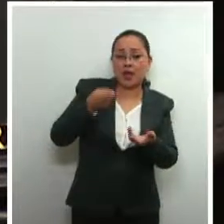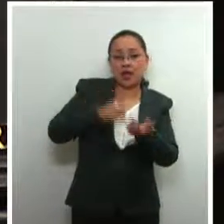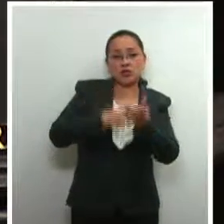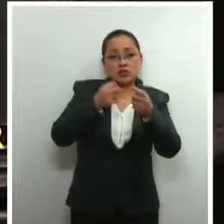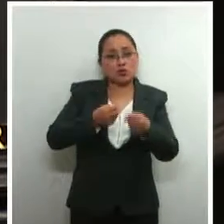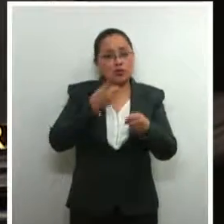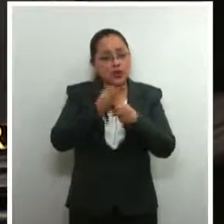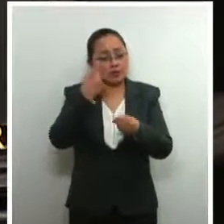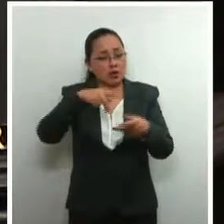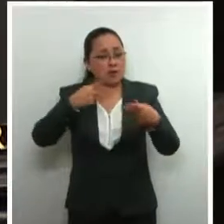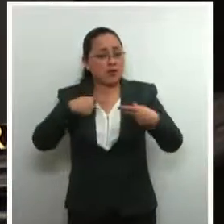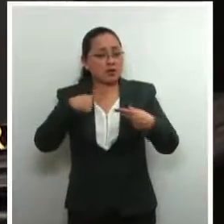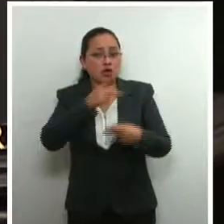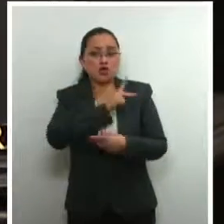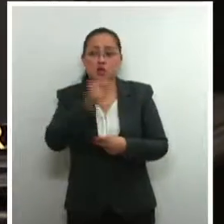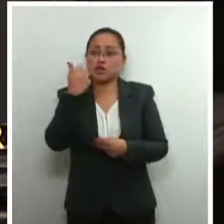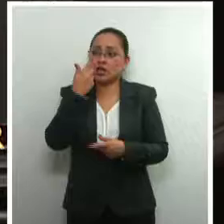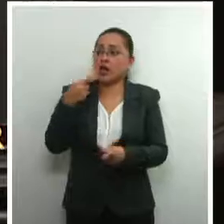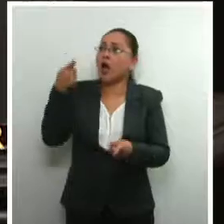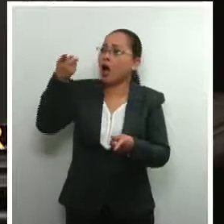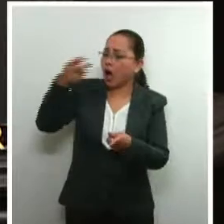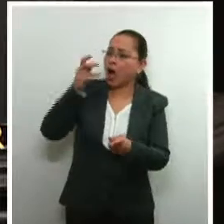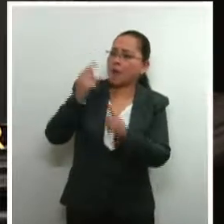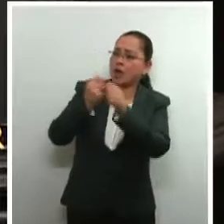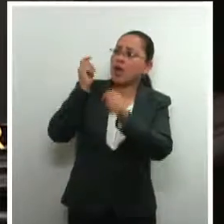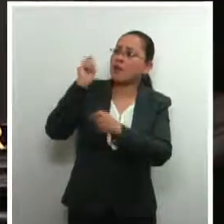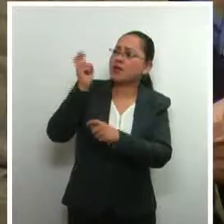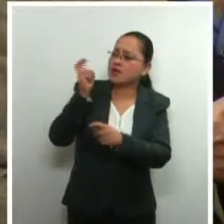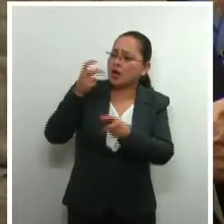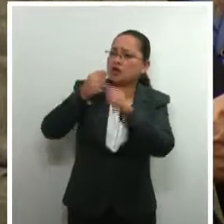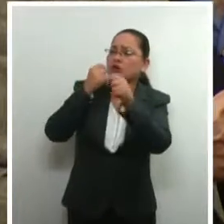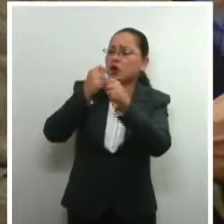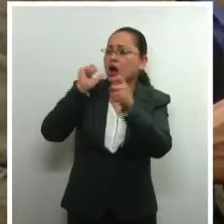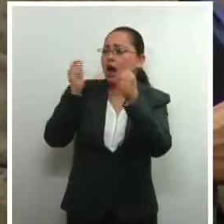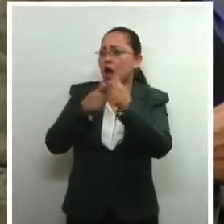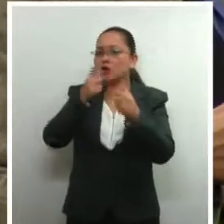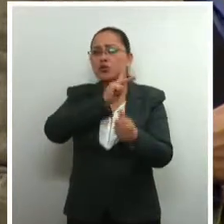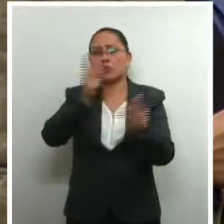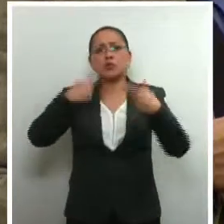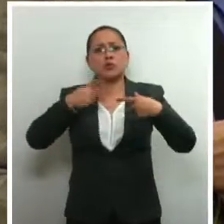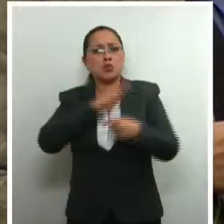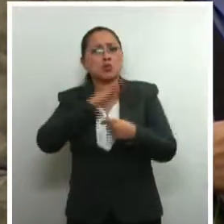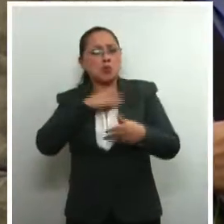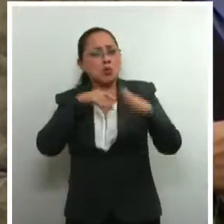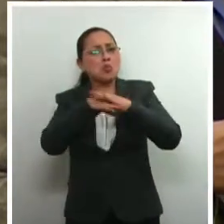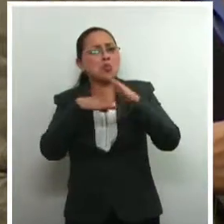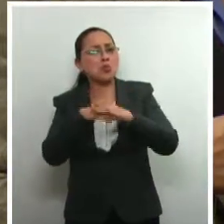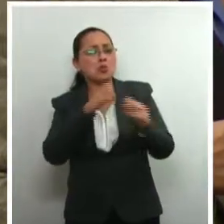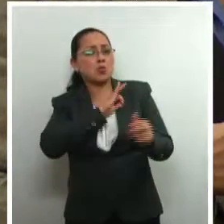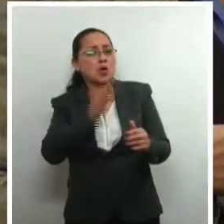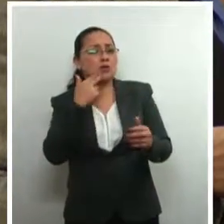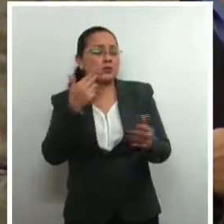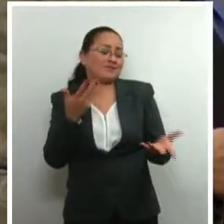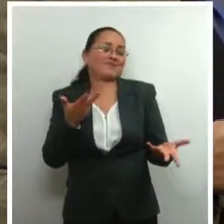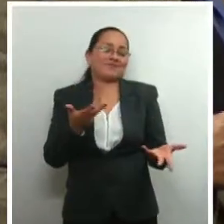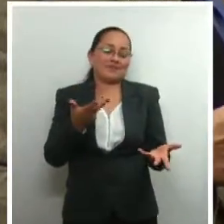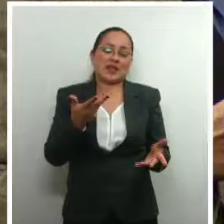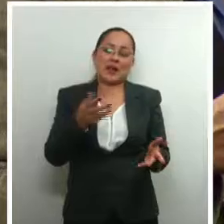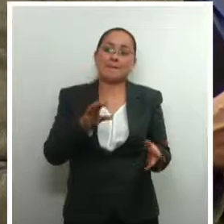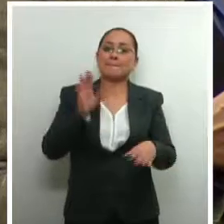seguridad que todos aspiraríamos a que lo tuvieran para todas las personas, de tal manera que se pudiera invertir un